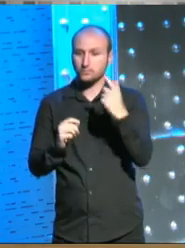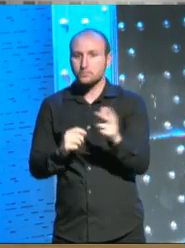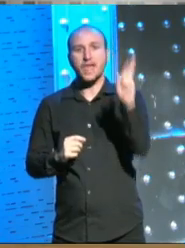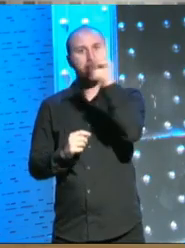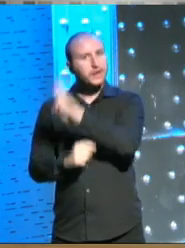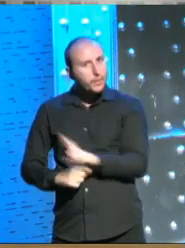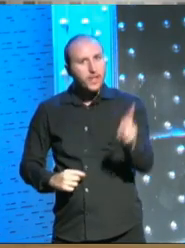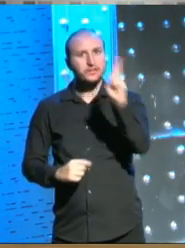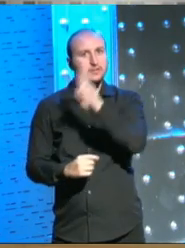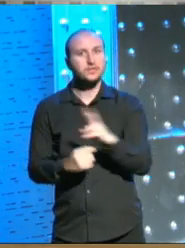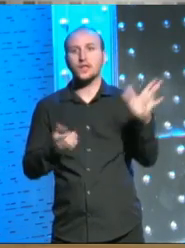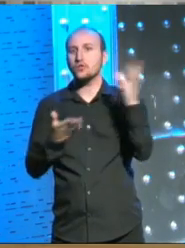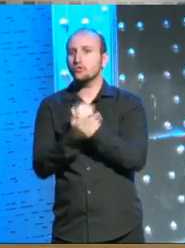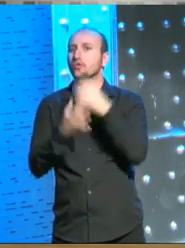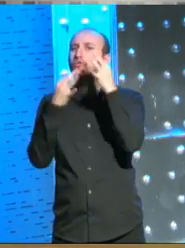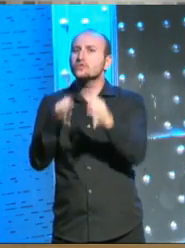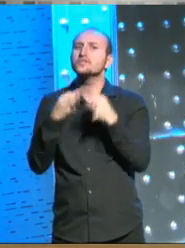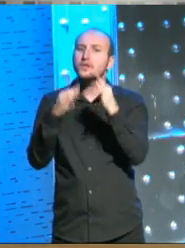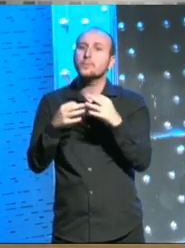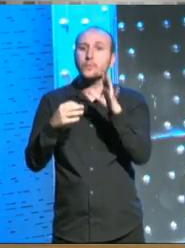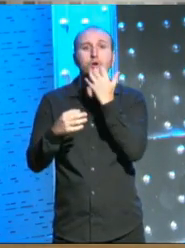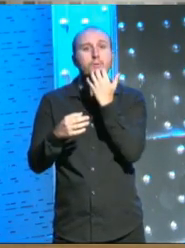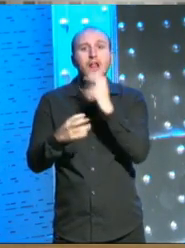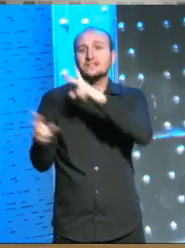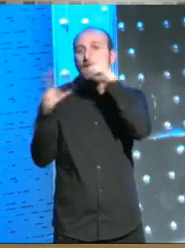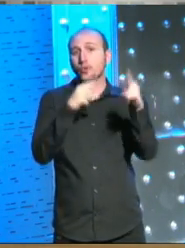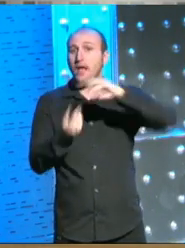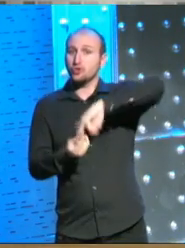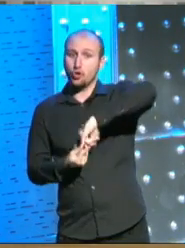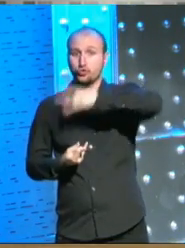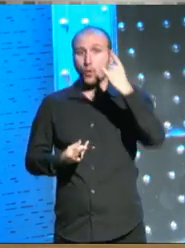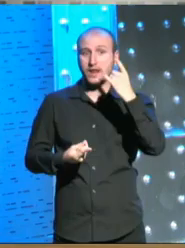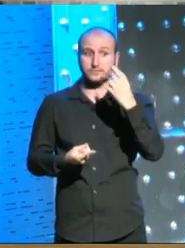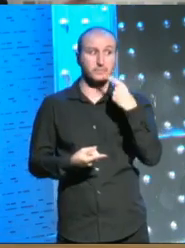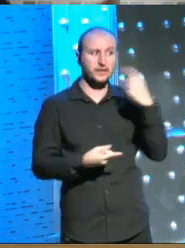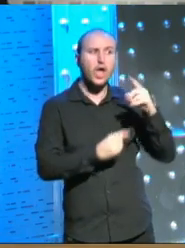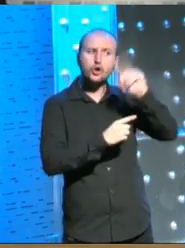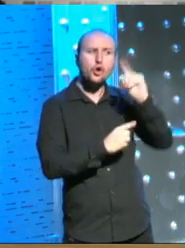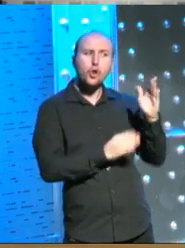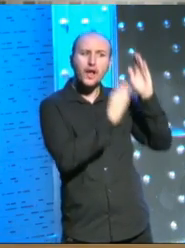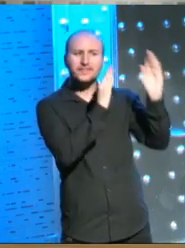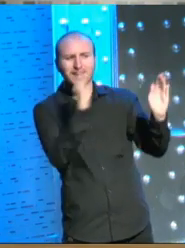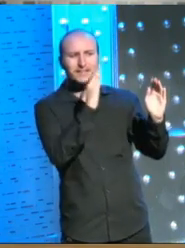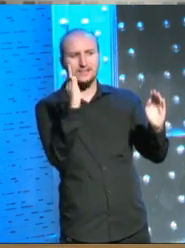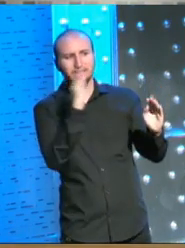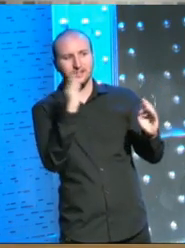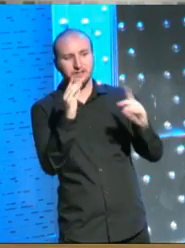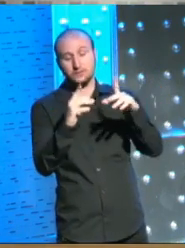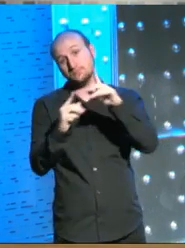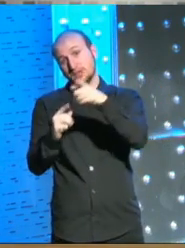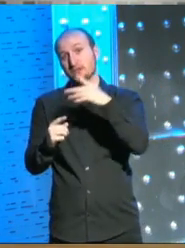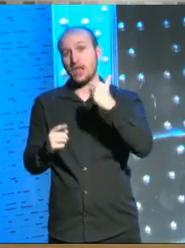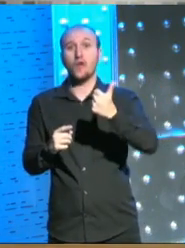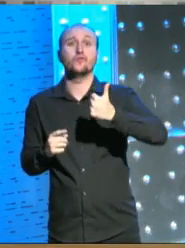además en la Cinemática de Toulouse se conservan las tomas dobles en que se ve diciendo, no, más a la derecha, o sea que son falsos,